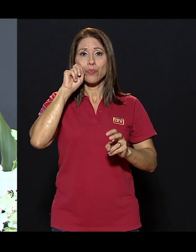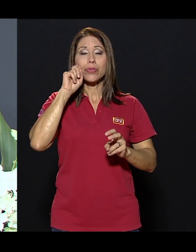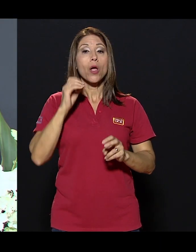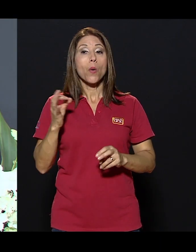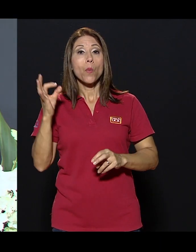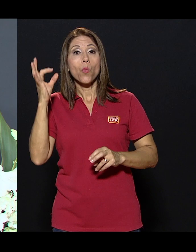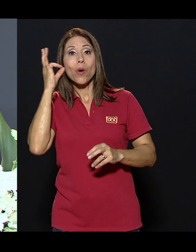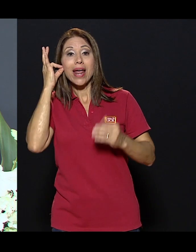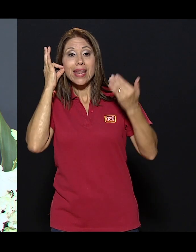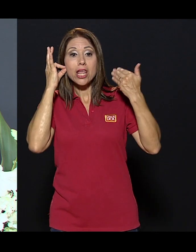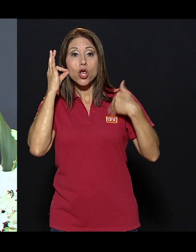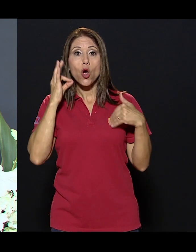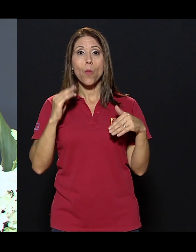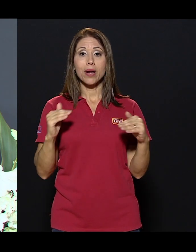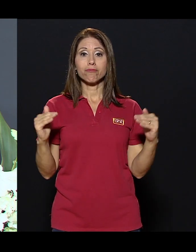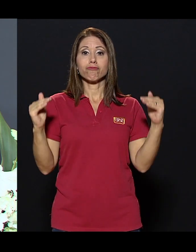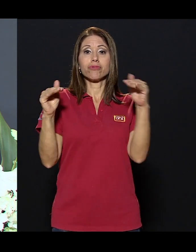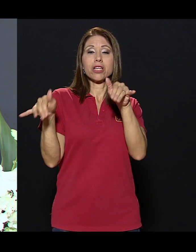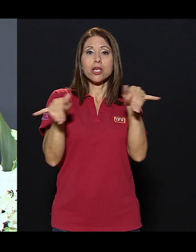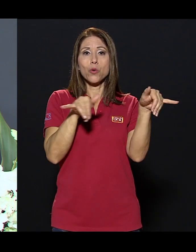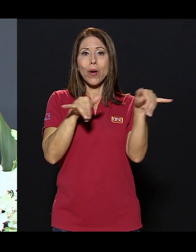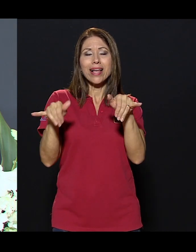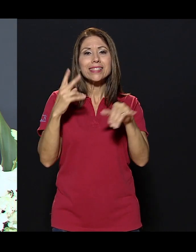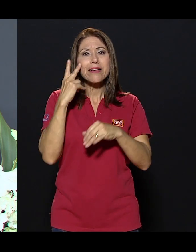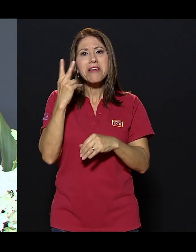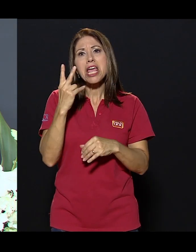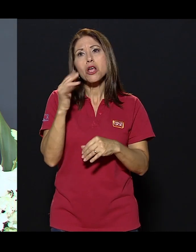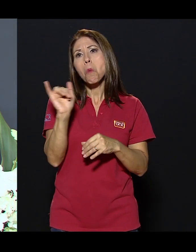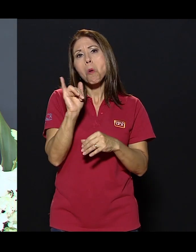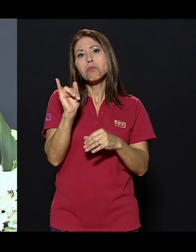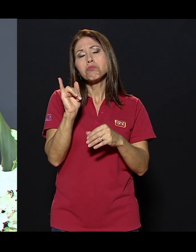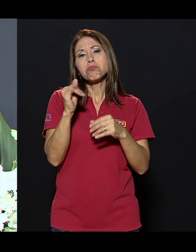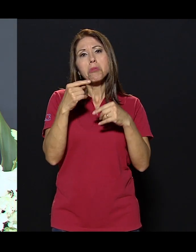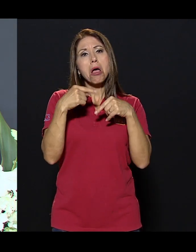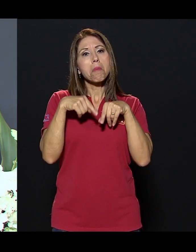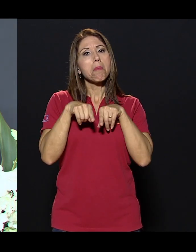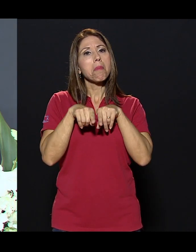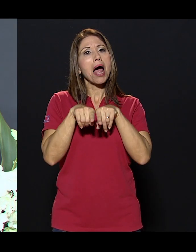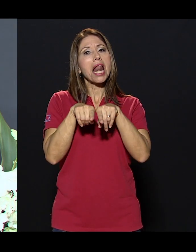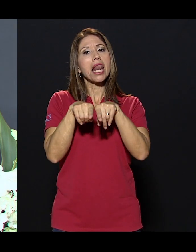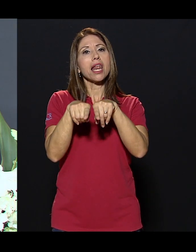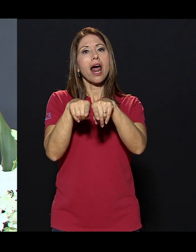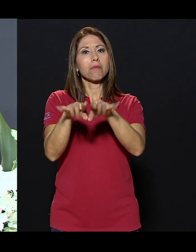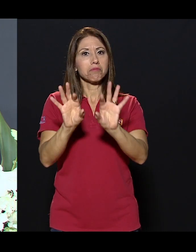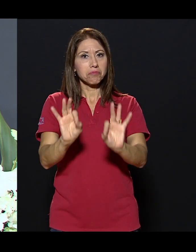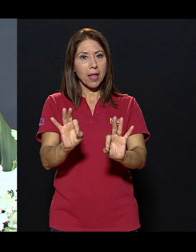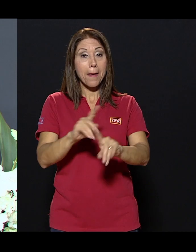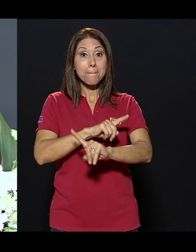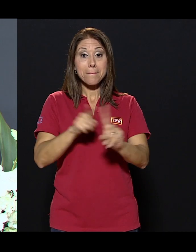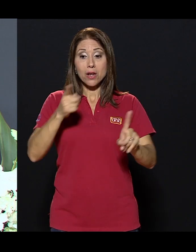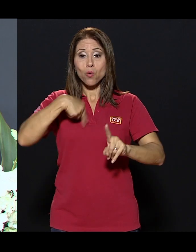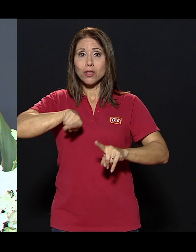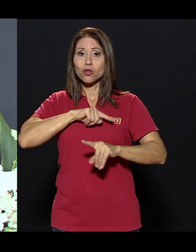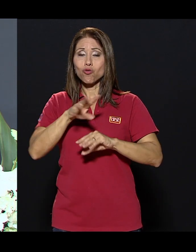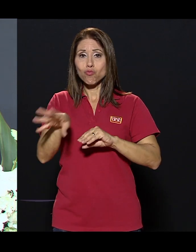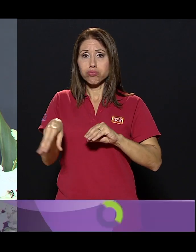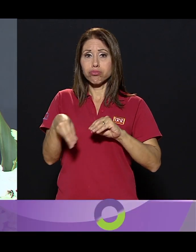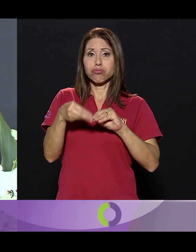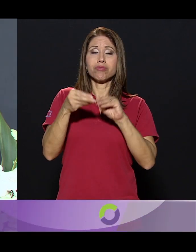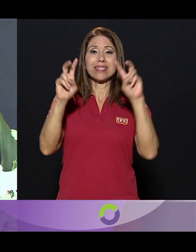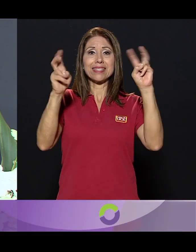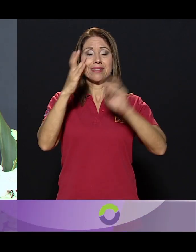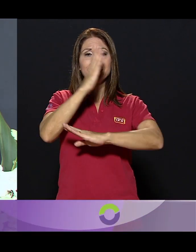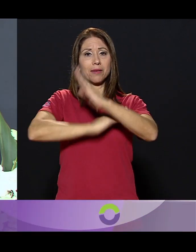igualación entre la mujer y hombre se ve en una manera paralela, pero cuando agregamos